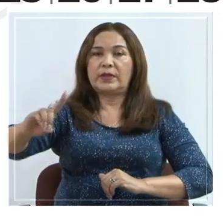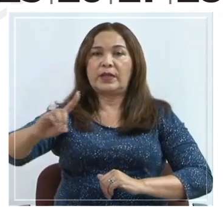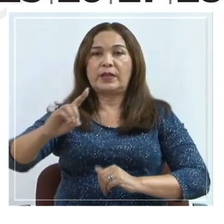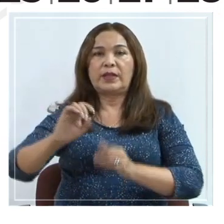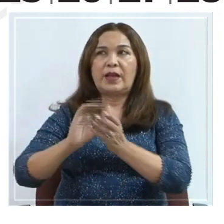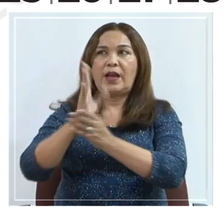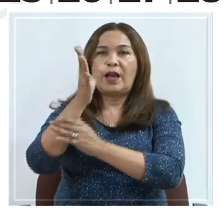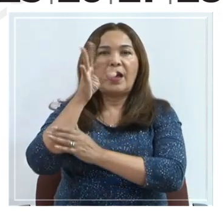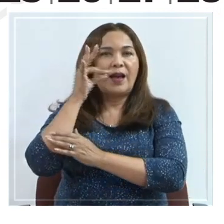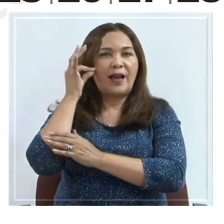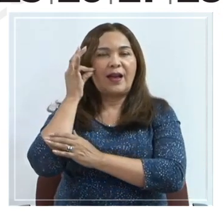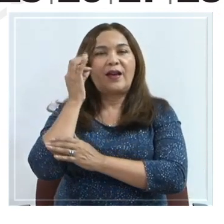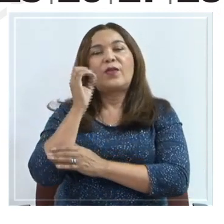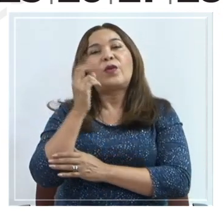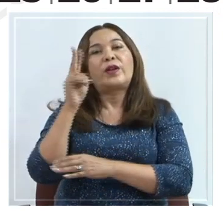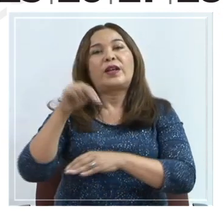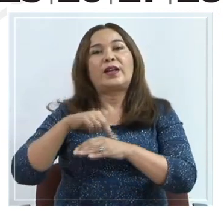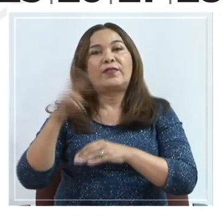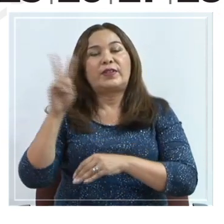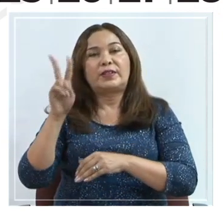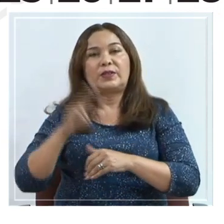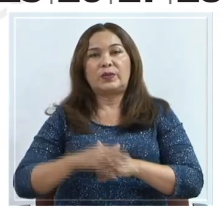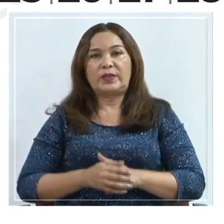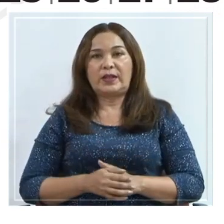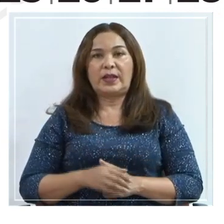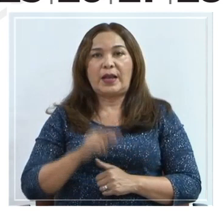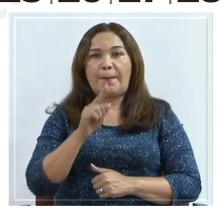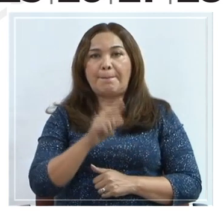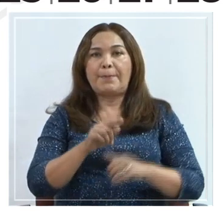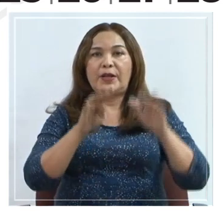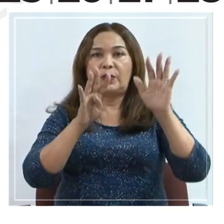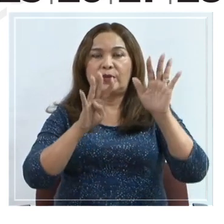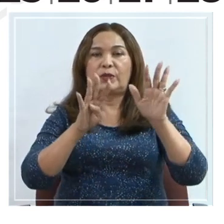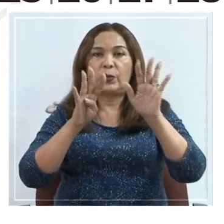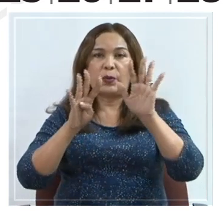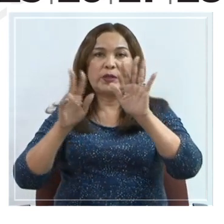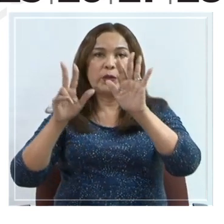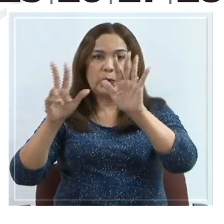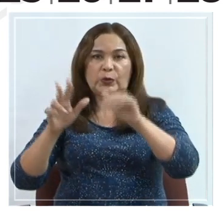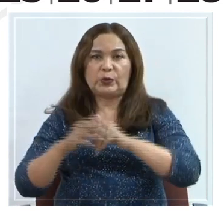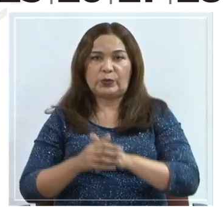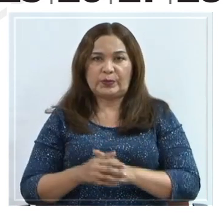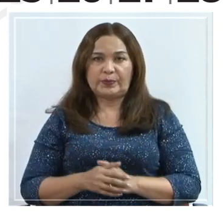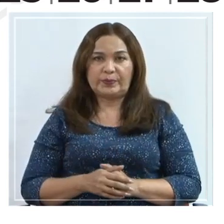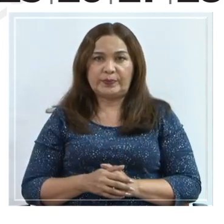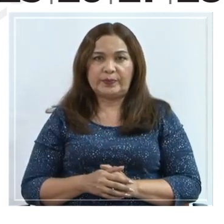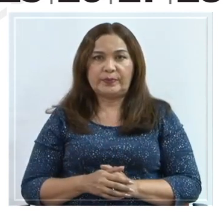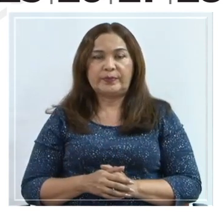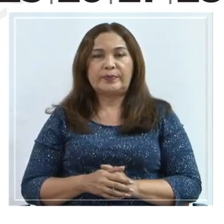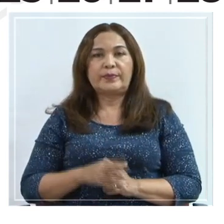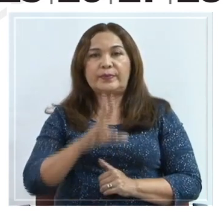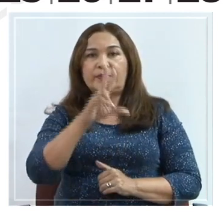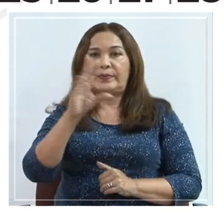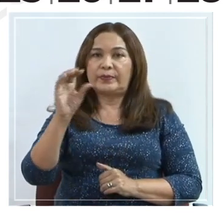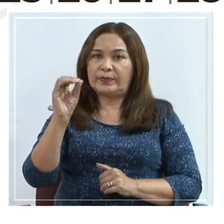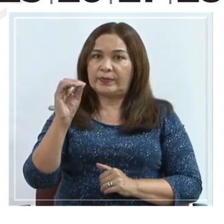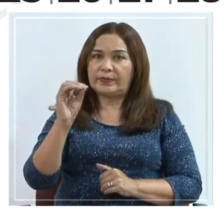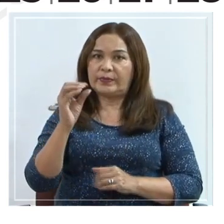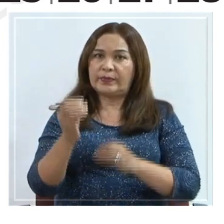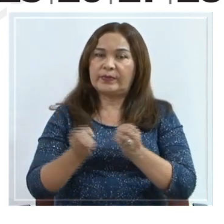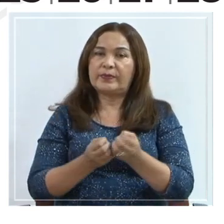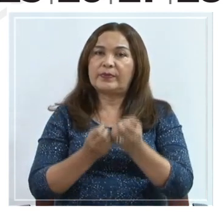araguaney como árbol nacional de venezuela 1948 día 30